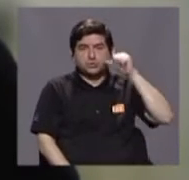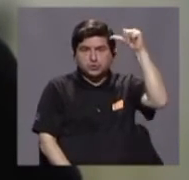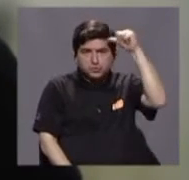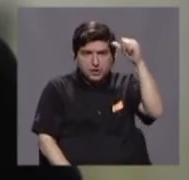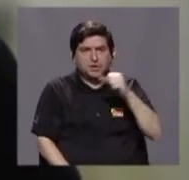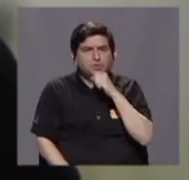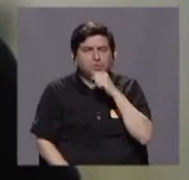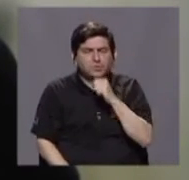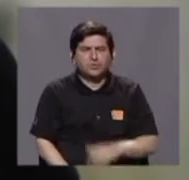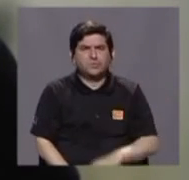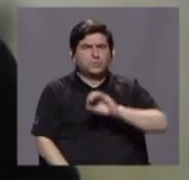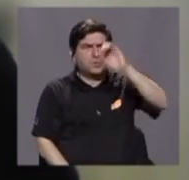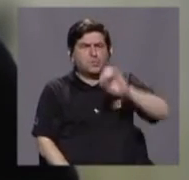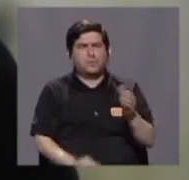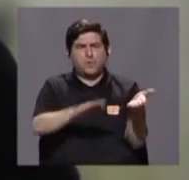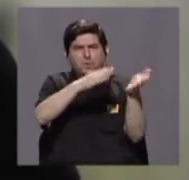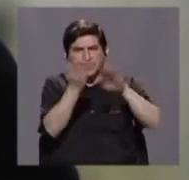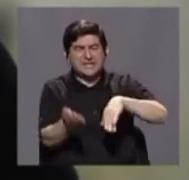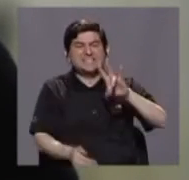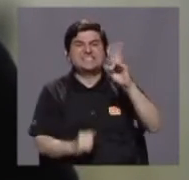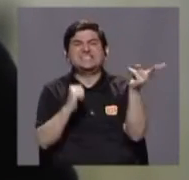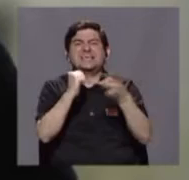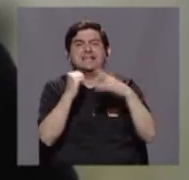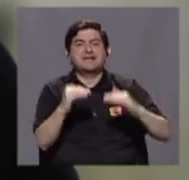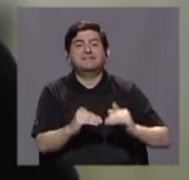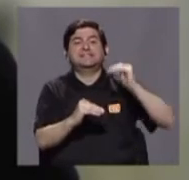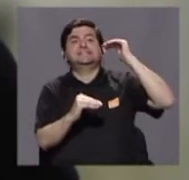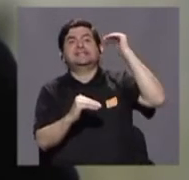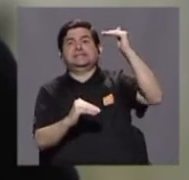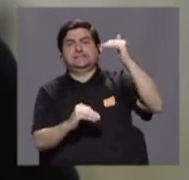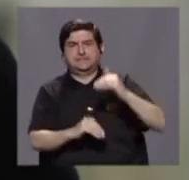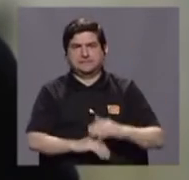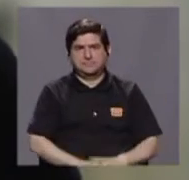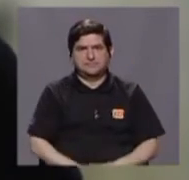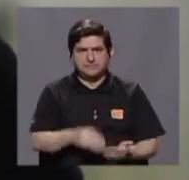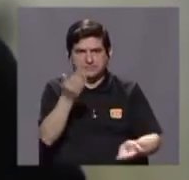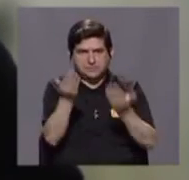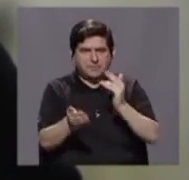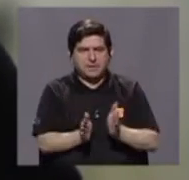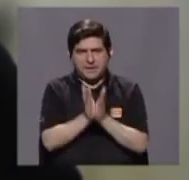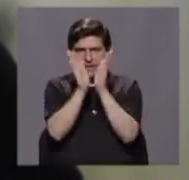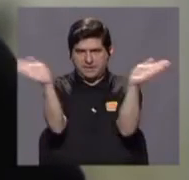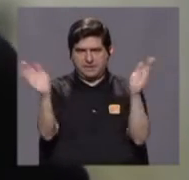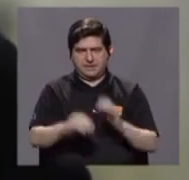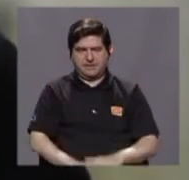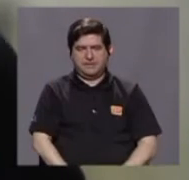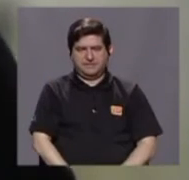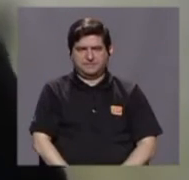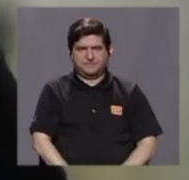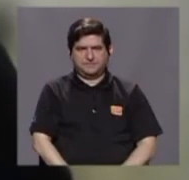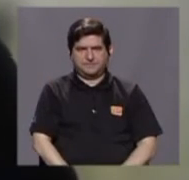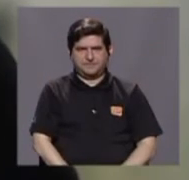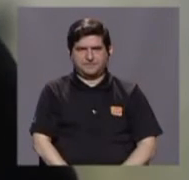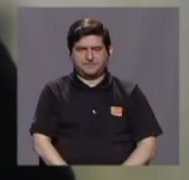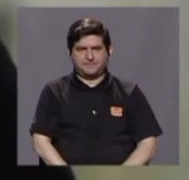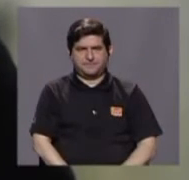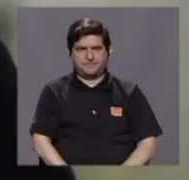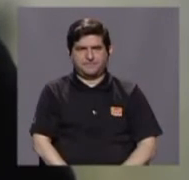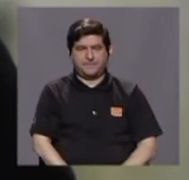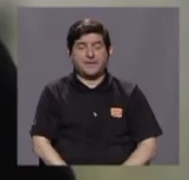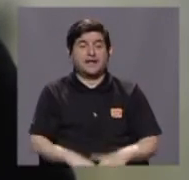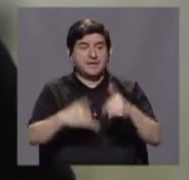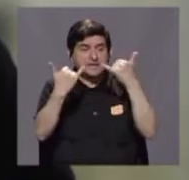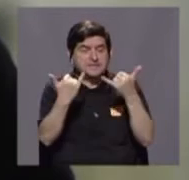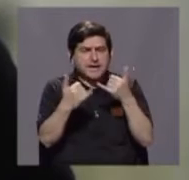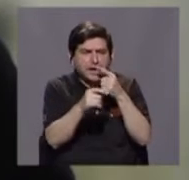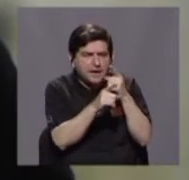han tenido una tasa de mortalidad 7 veces mayor que la general. Dicho esto, en las correcciones que se han